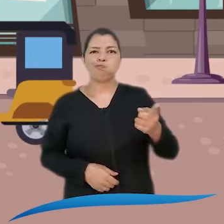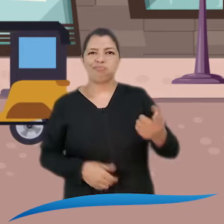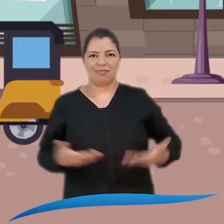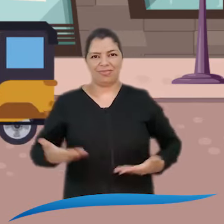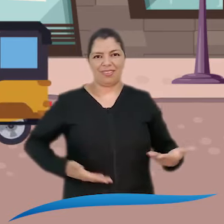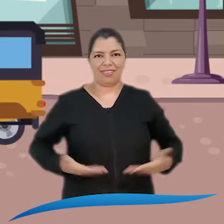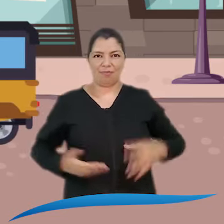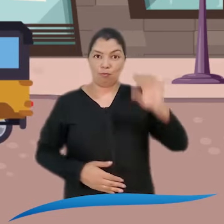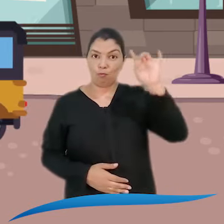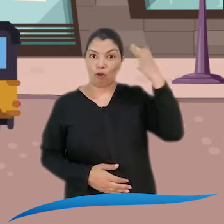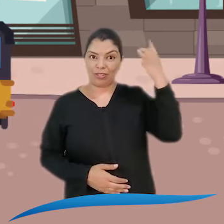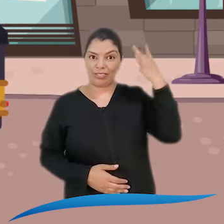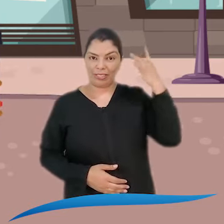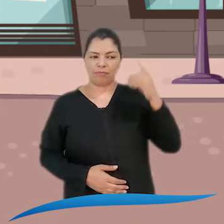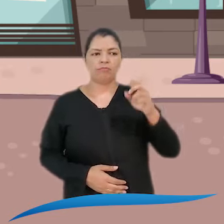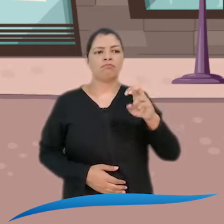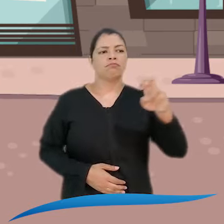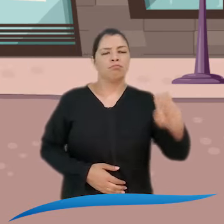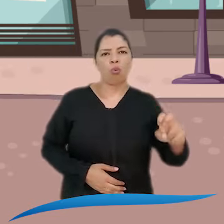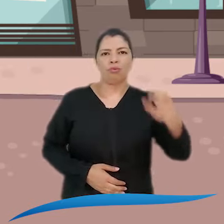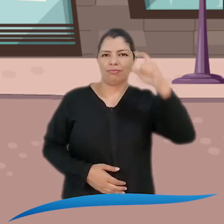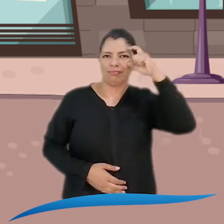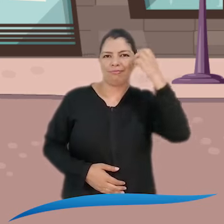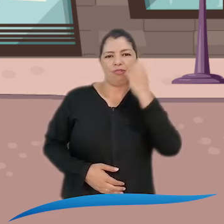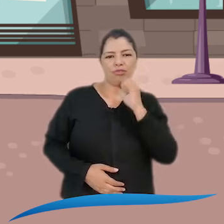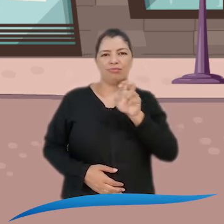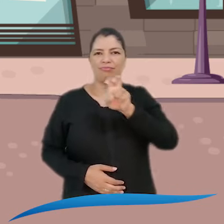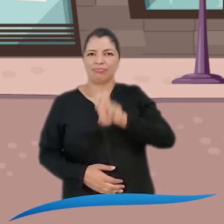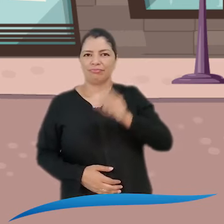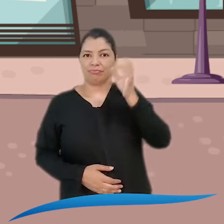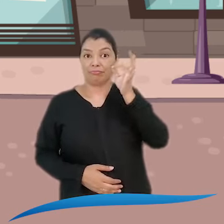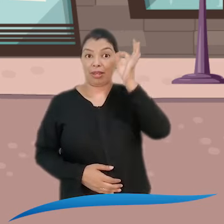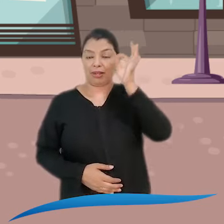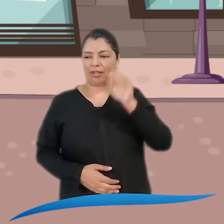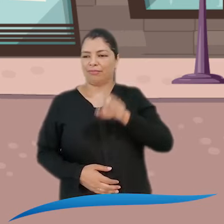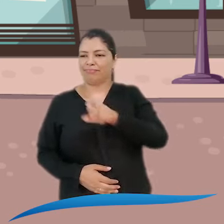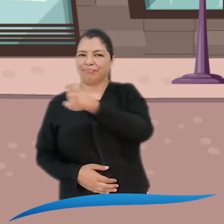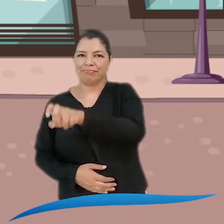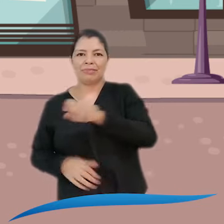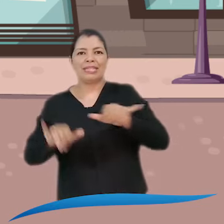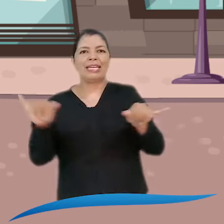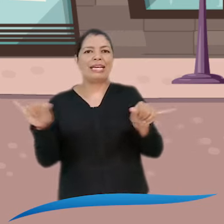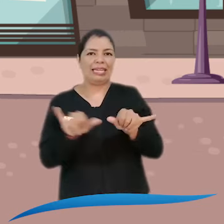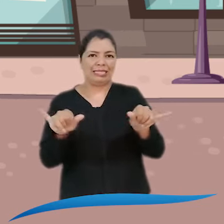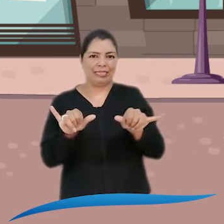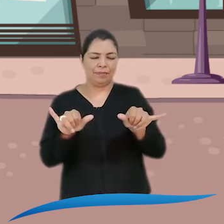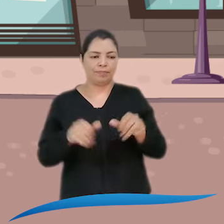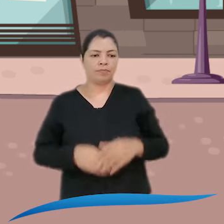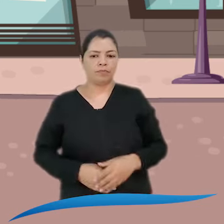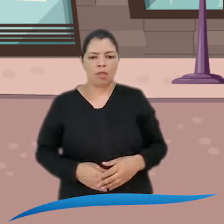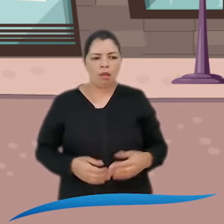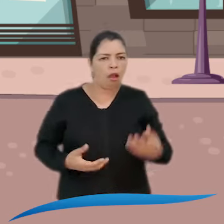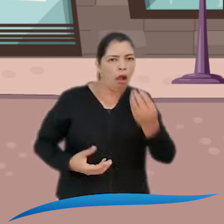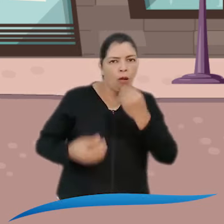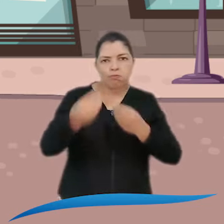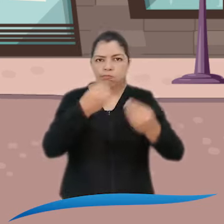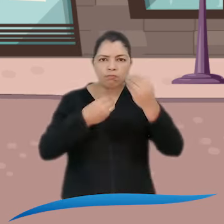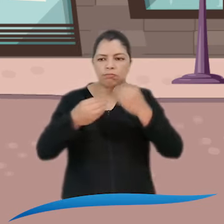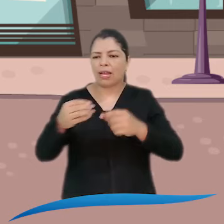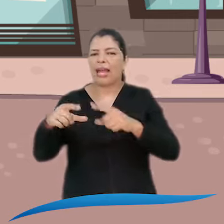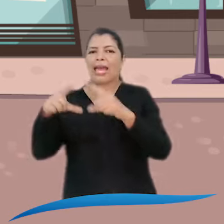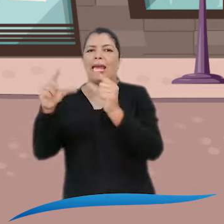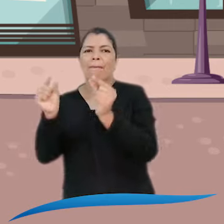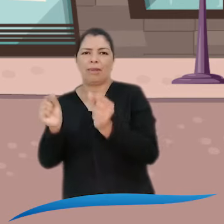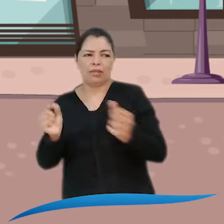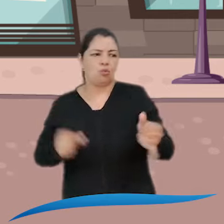Municipio de Los Bananos, tienda Las Monitas. Mauricio, Peregrina y Equidad se encuentran sentados en una mesa mientras comparten las